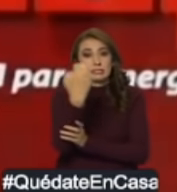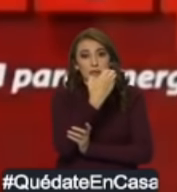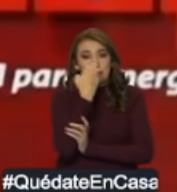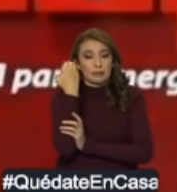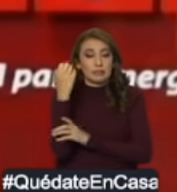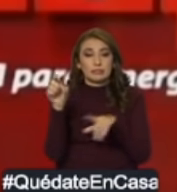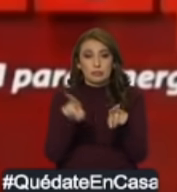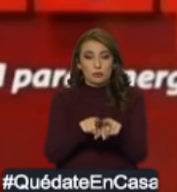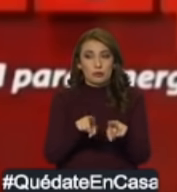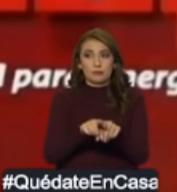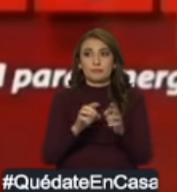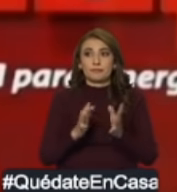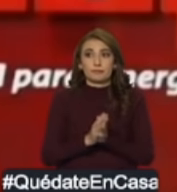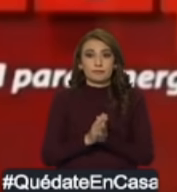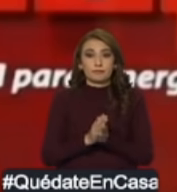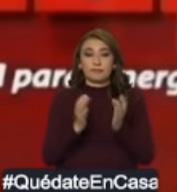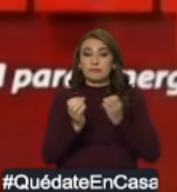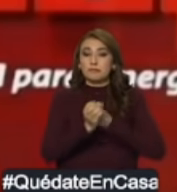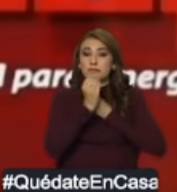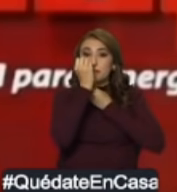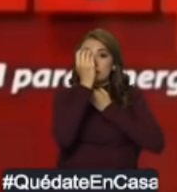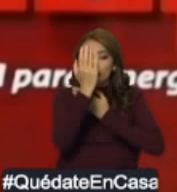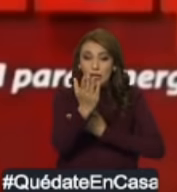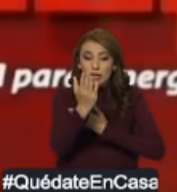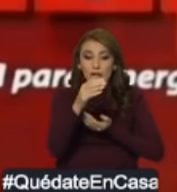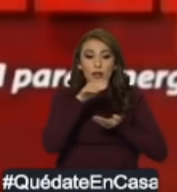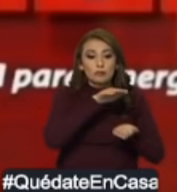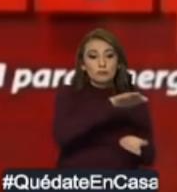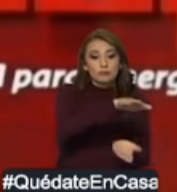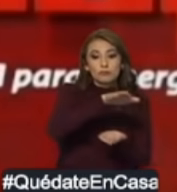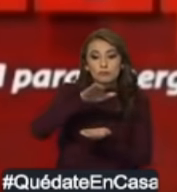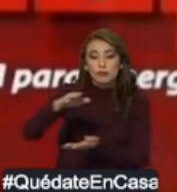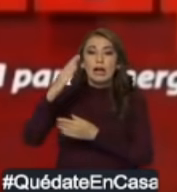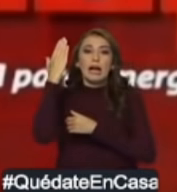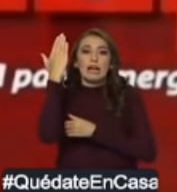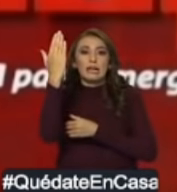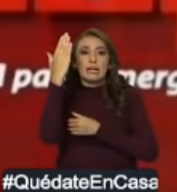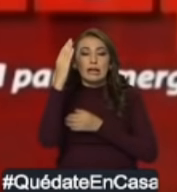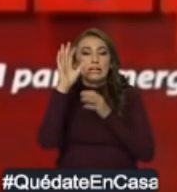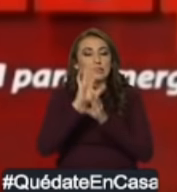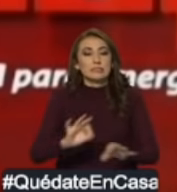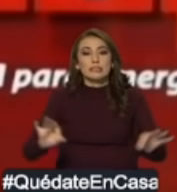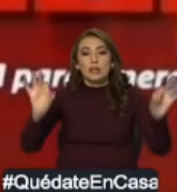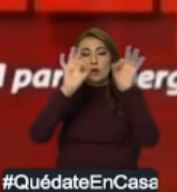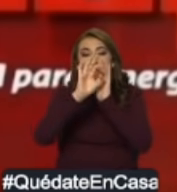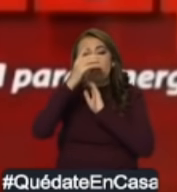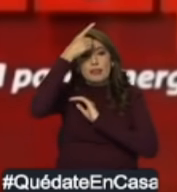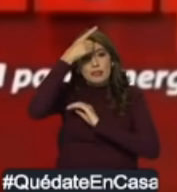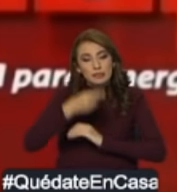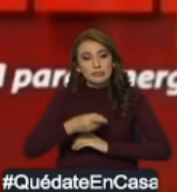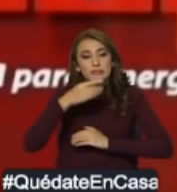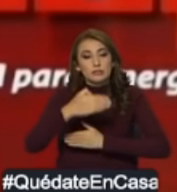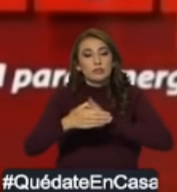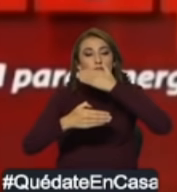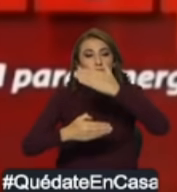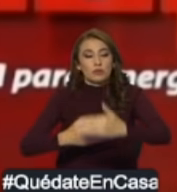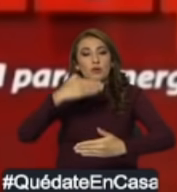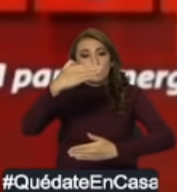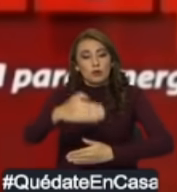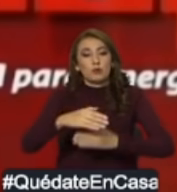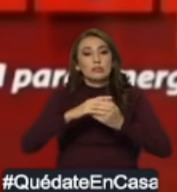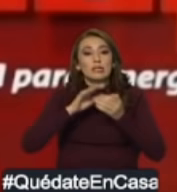la misma manera. Esta es la información que entregaremos a los alcaldes para que tomen las mejores decisiones que, por supuesto, vamos